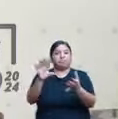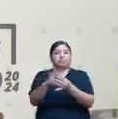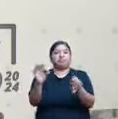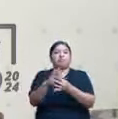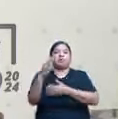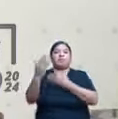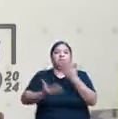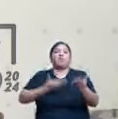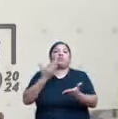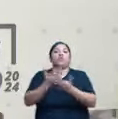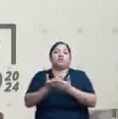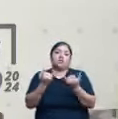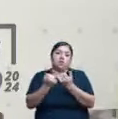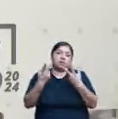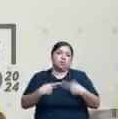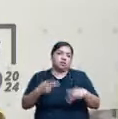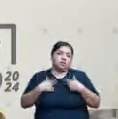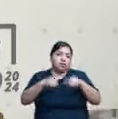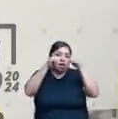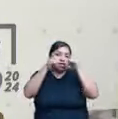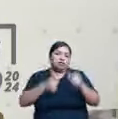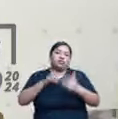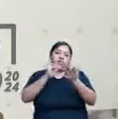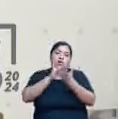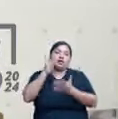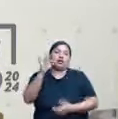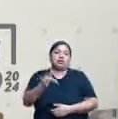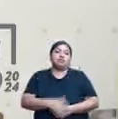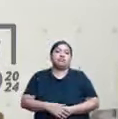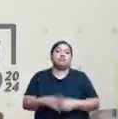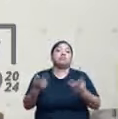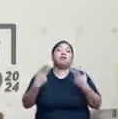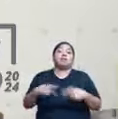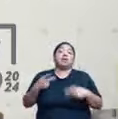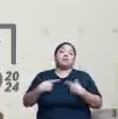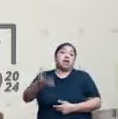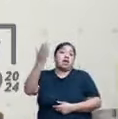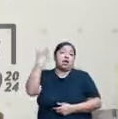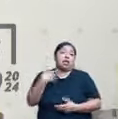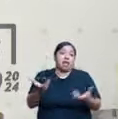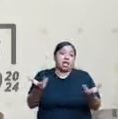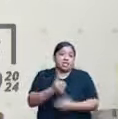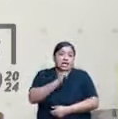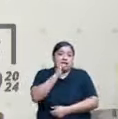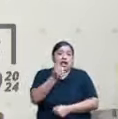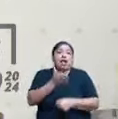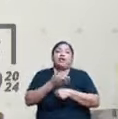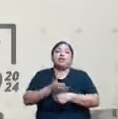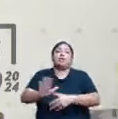el interés por escucharlas. Lo que no hicieron antes lo quieren prometer ahora. No